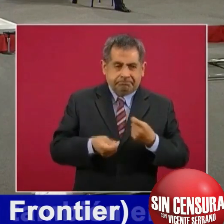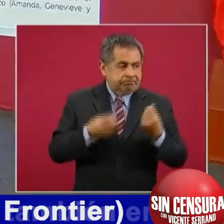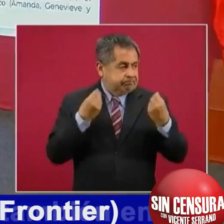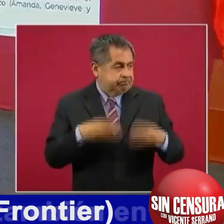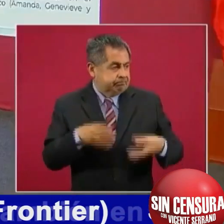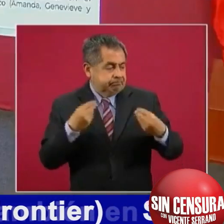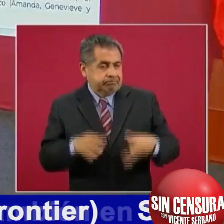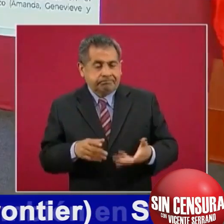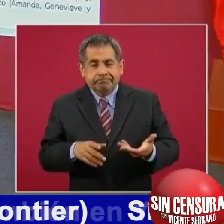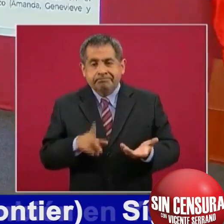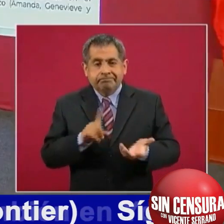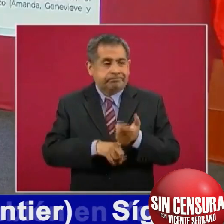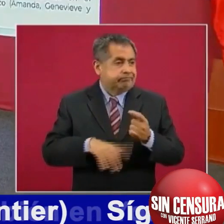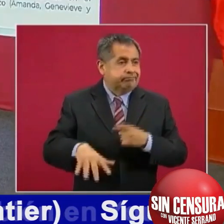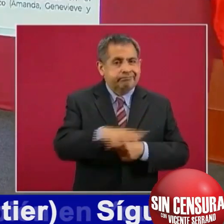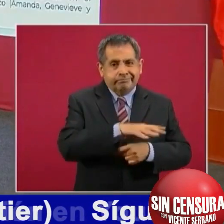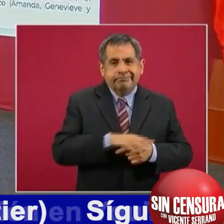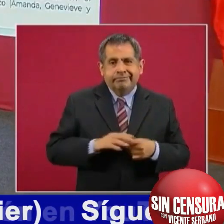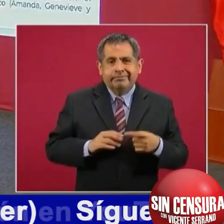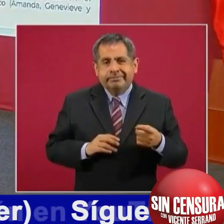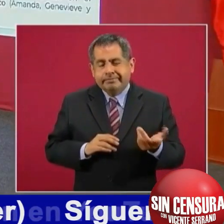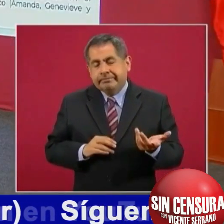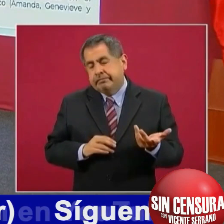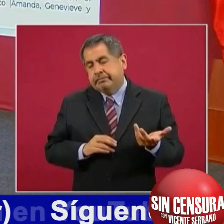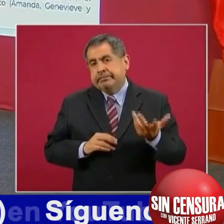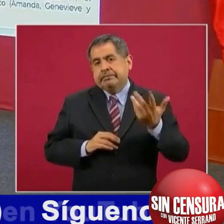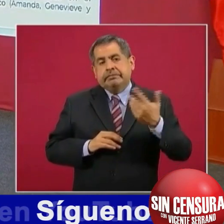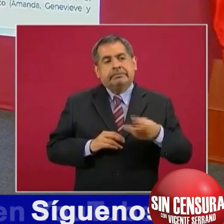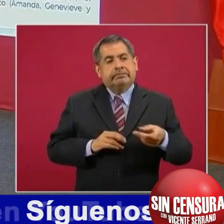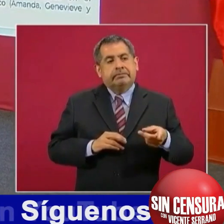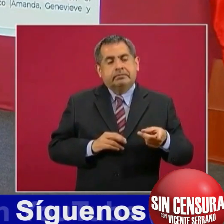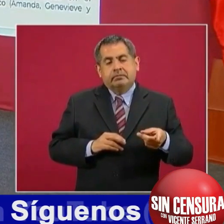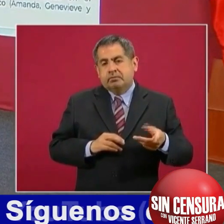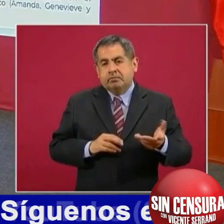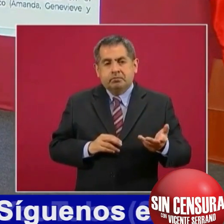en la parte de la sierra de